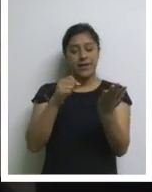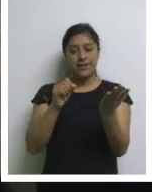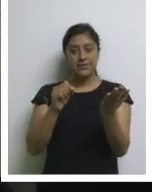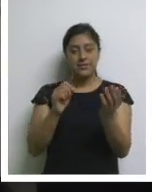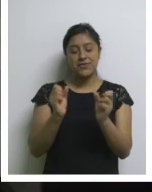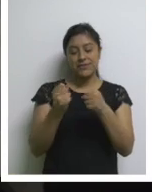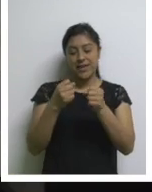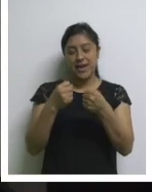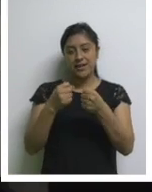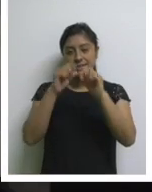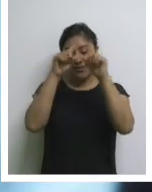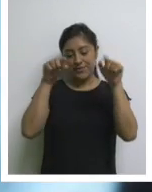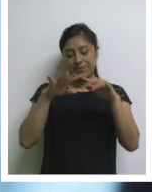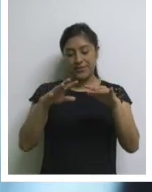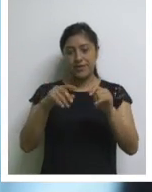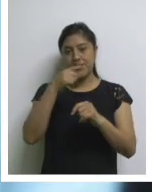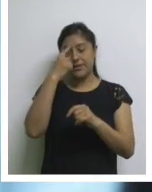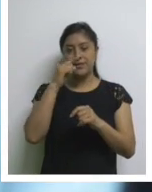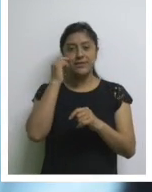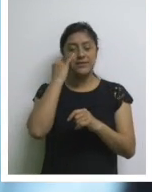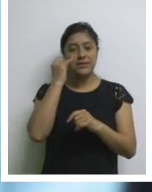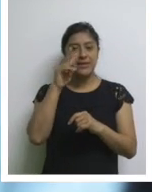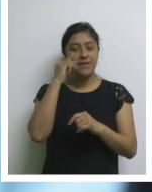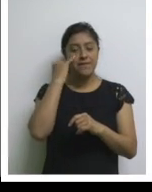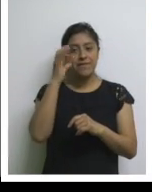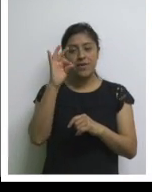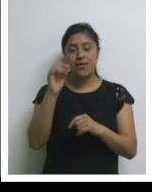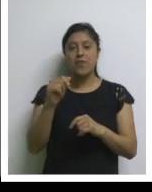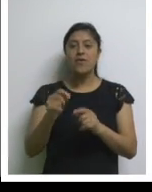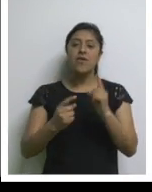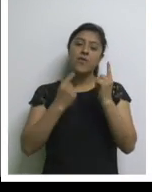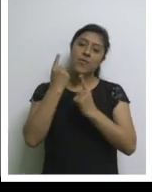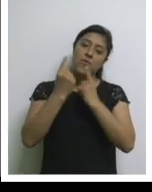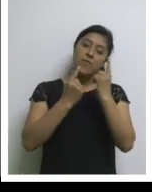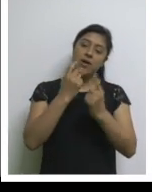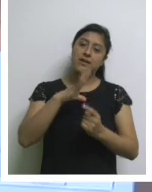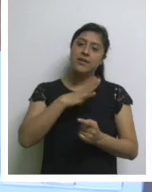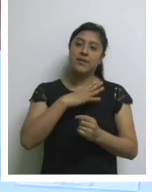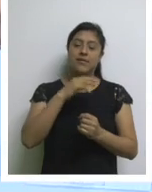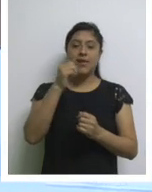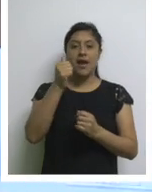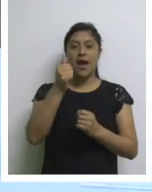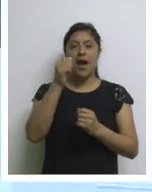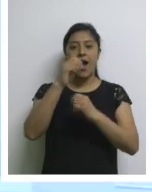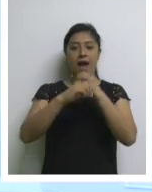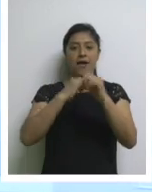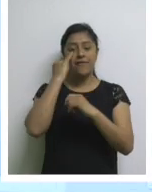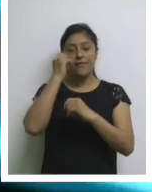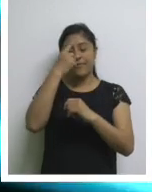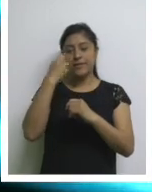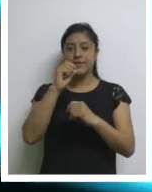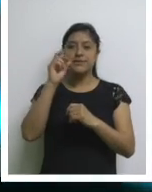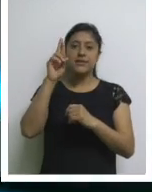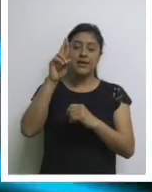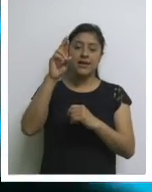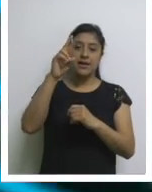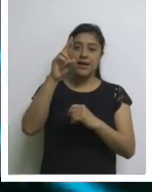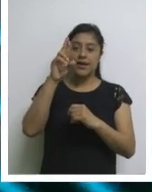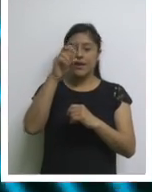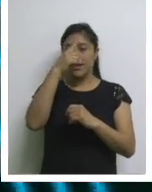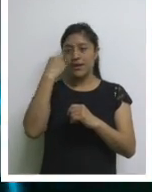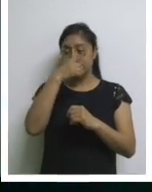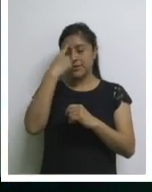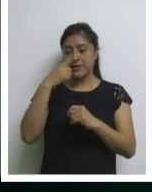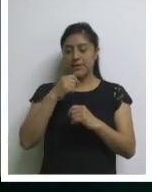verificación se realiza a través del sistema CIBIO, en el cual se tienen los sistemas AFIS y FRS, funcionando